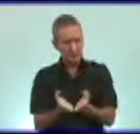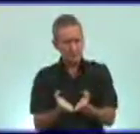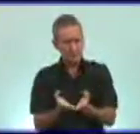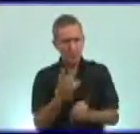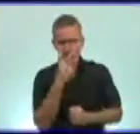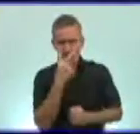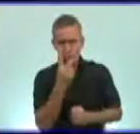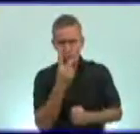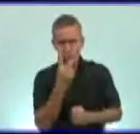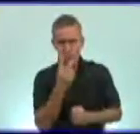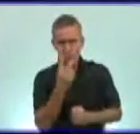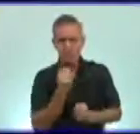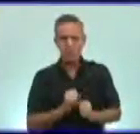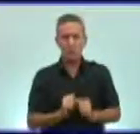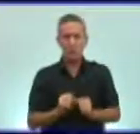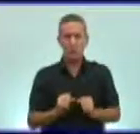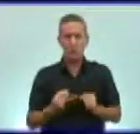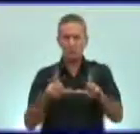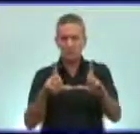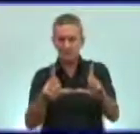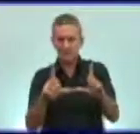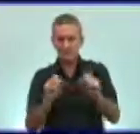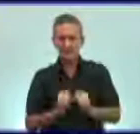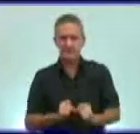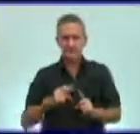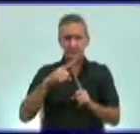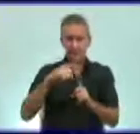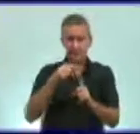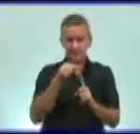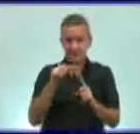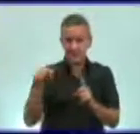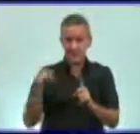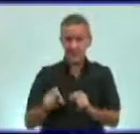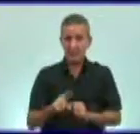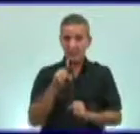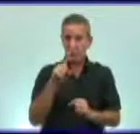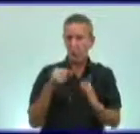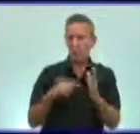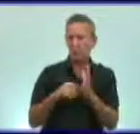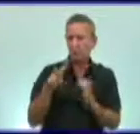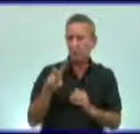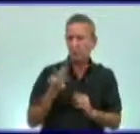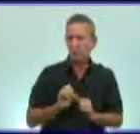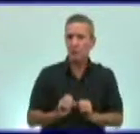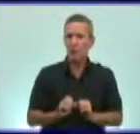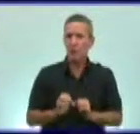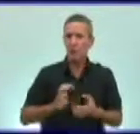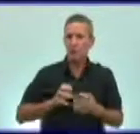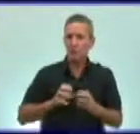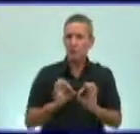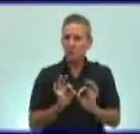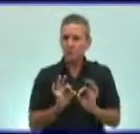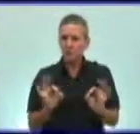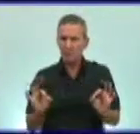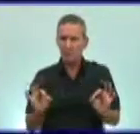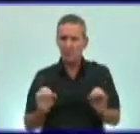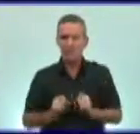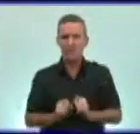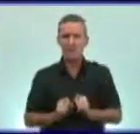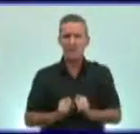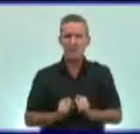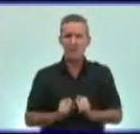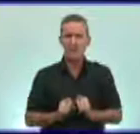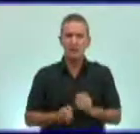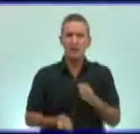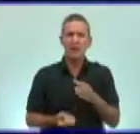en pantalla, y que tiene que ver con la temática 1.2 de manera específica, que aborda el origen y particularidades